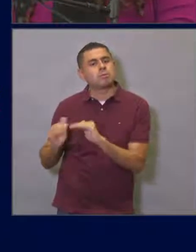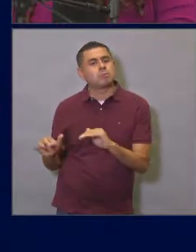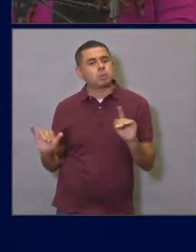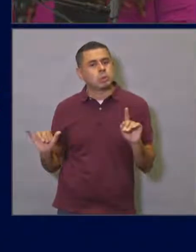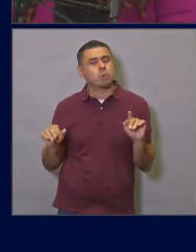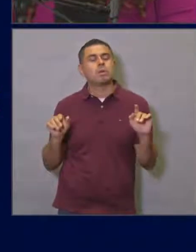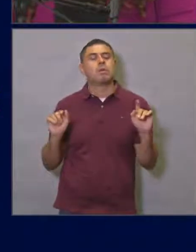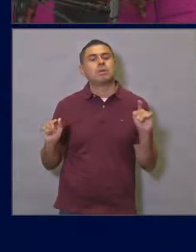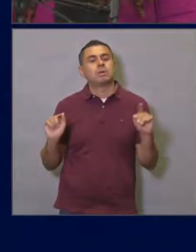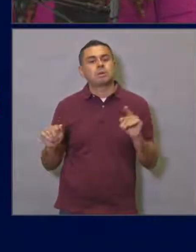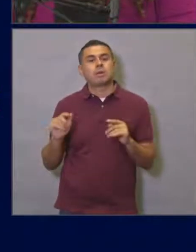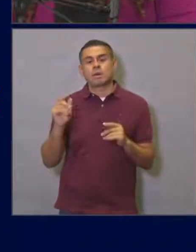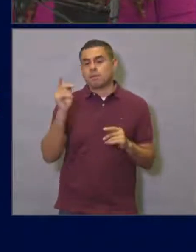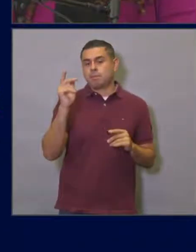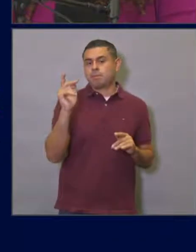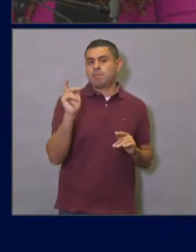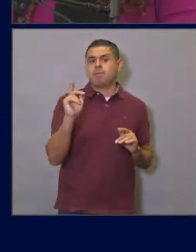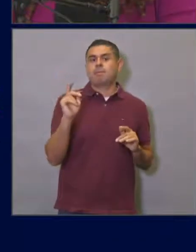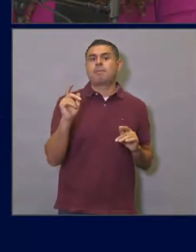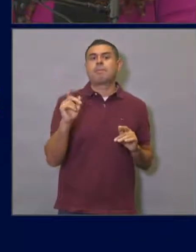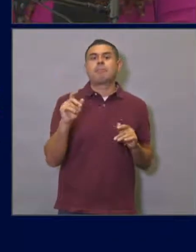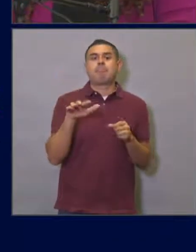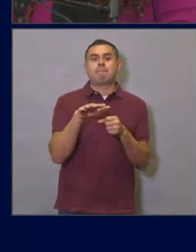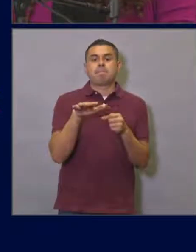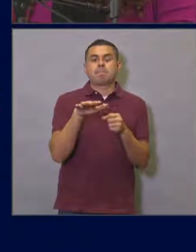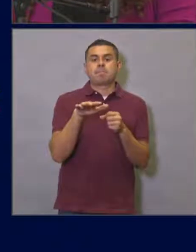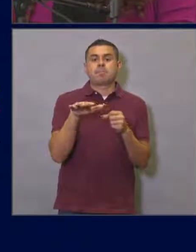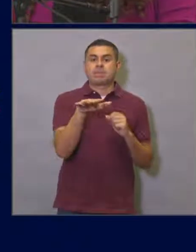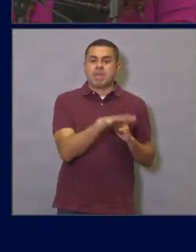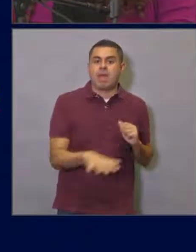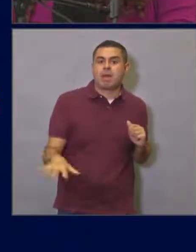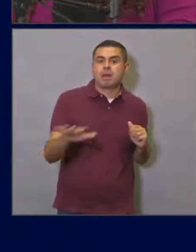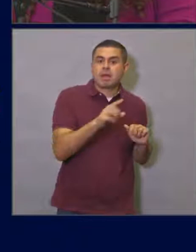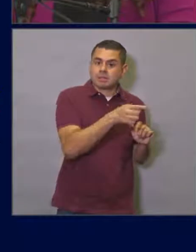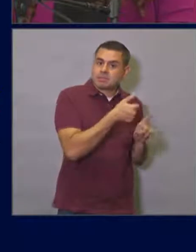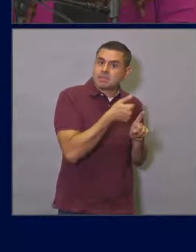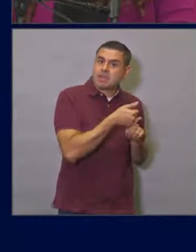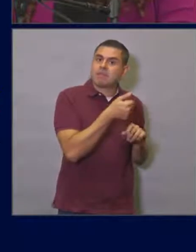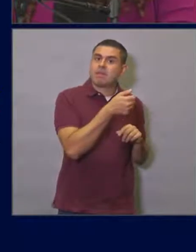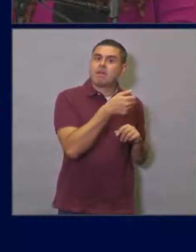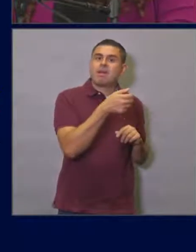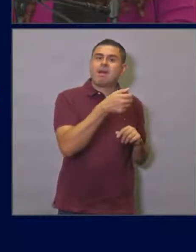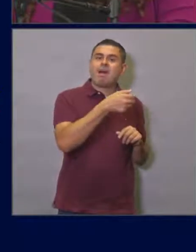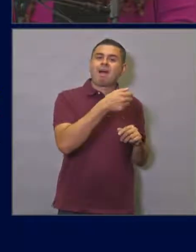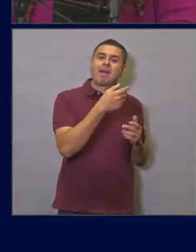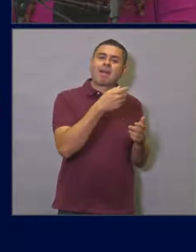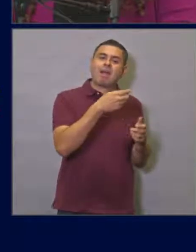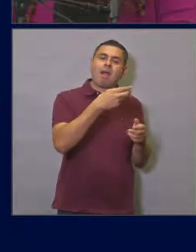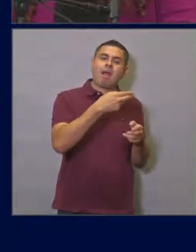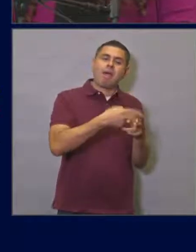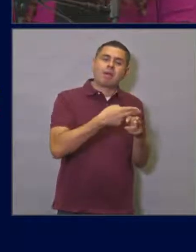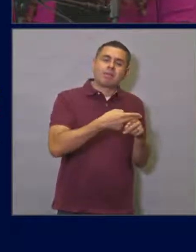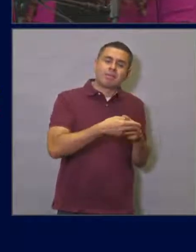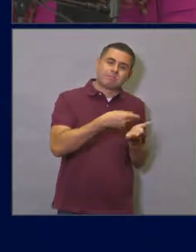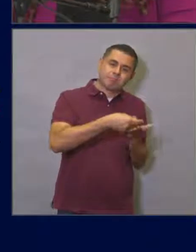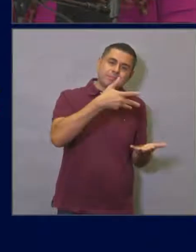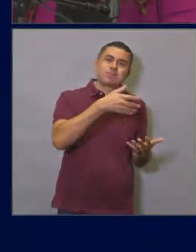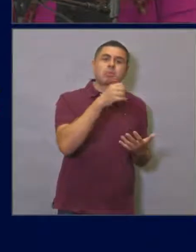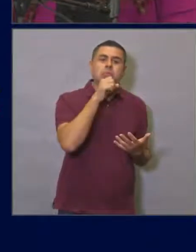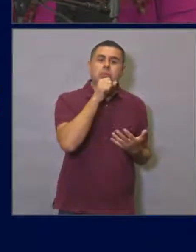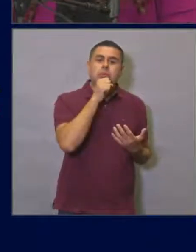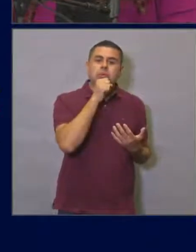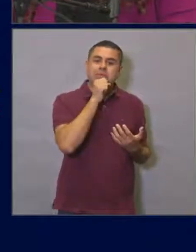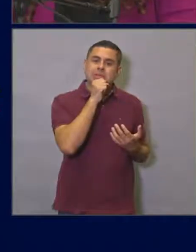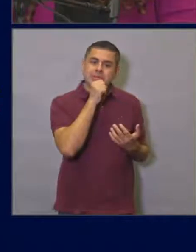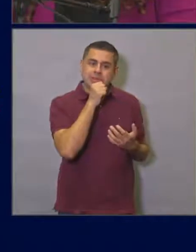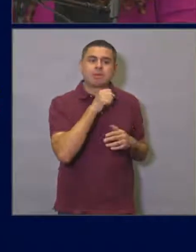las personas que viven en las áreas con recursos más altos, la línea anaranjada, fueron de 350